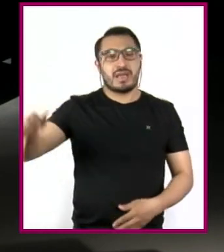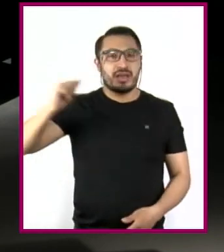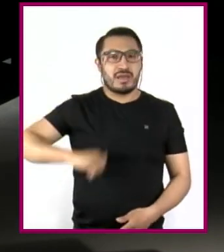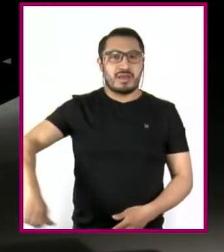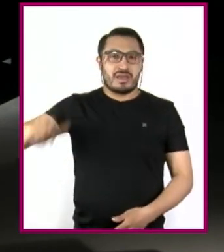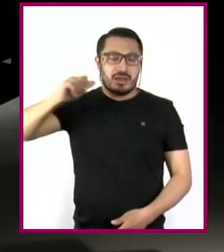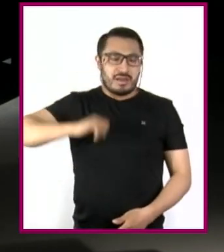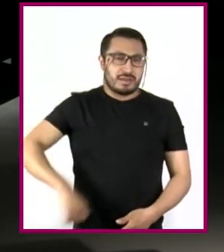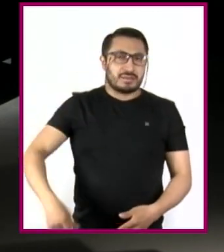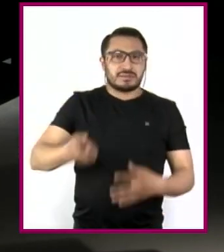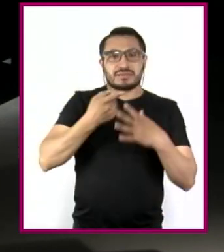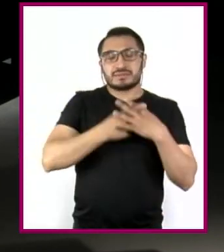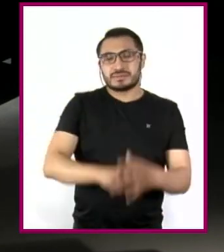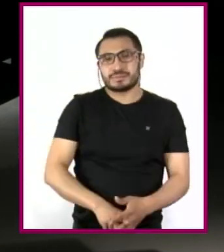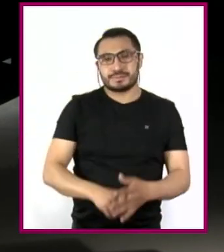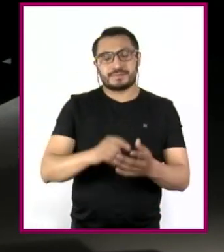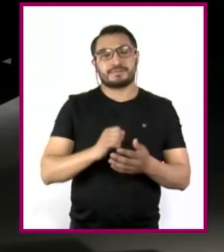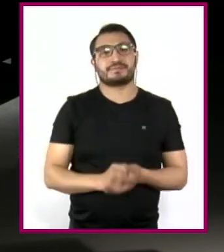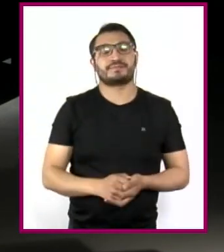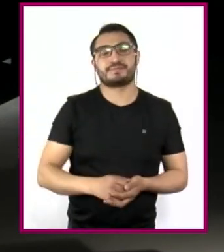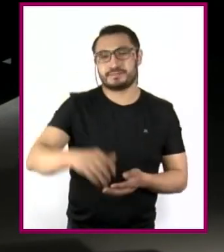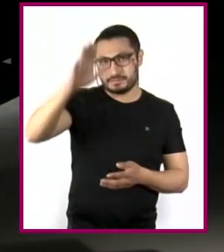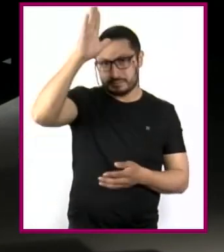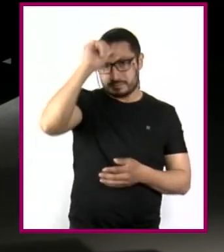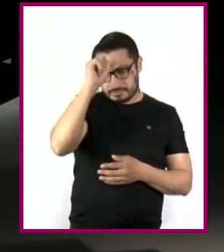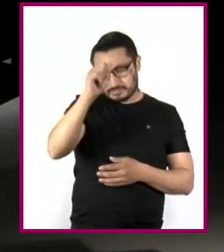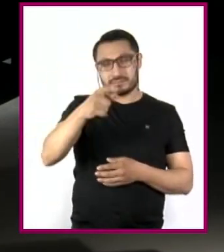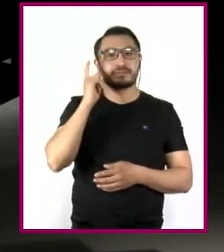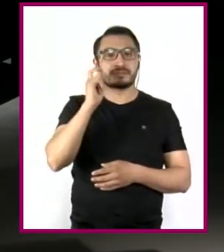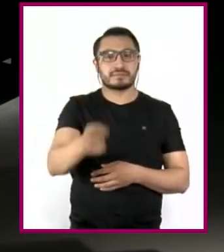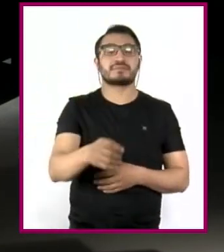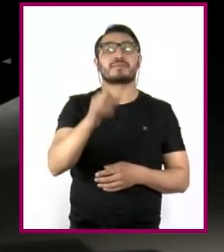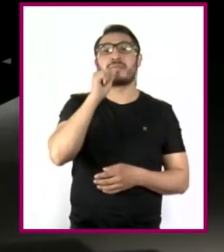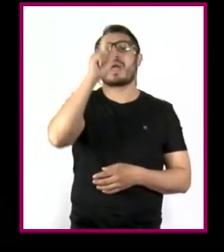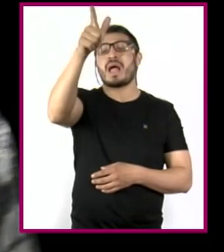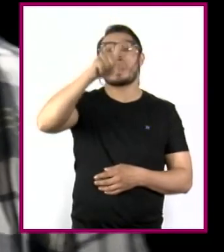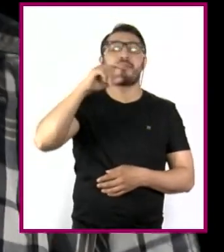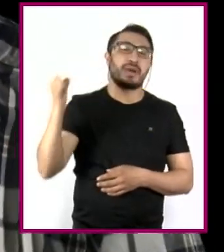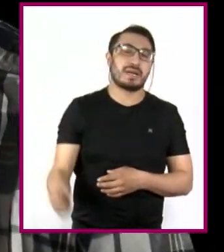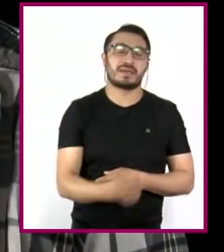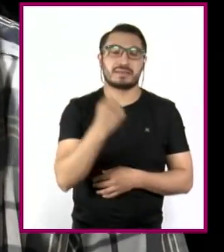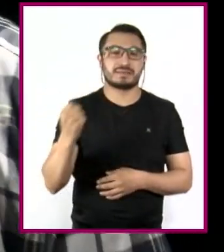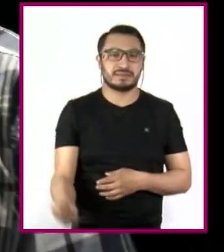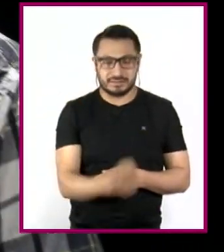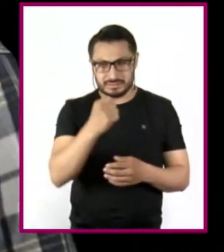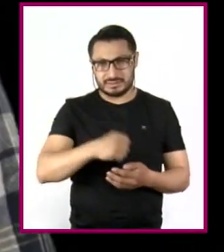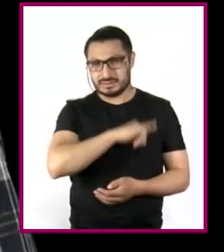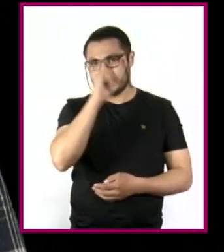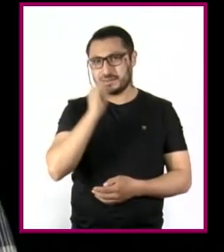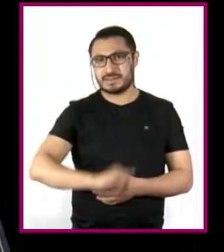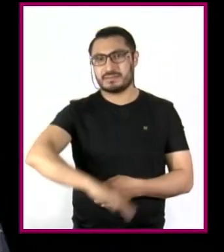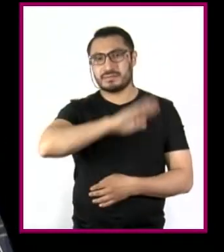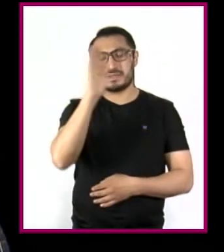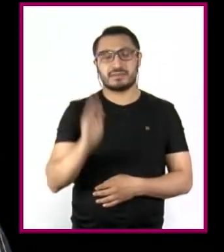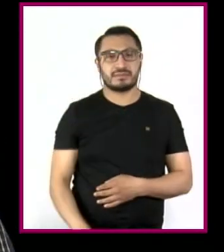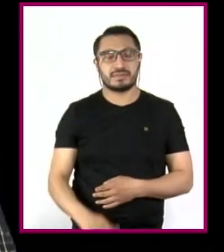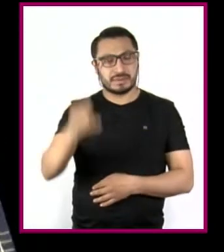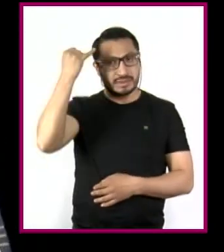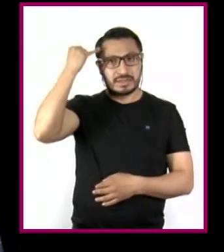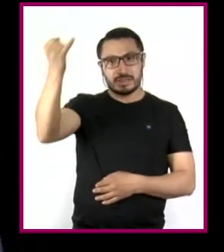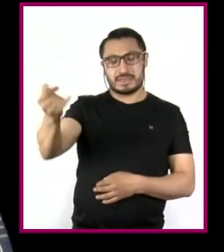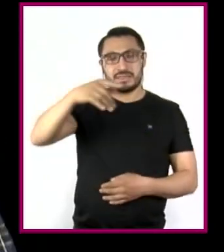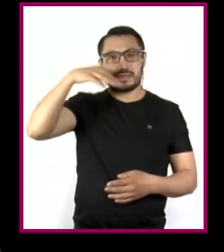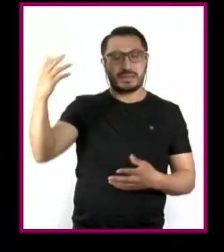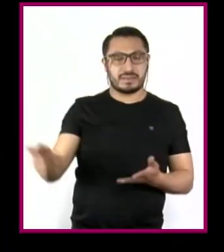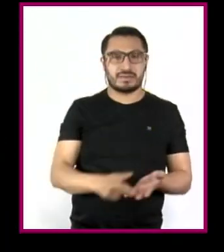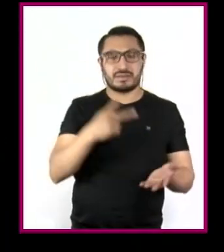raíz en el orfismo, de acuerdo con el cual el alma es inmortal. Y esta idea fue retomada por